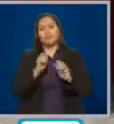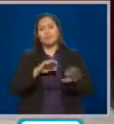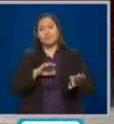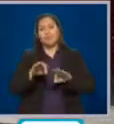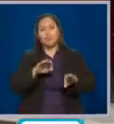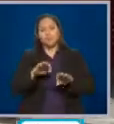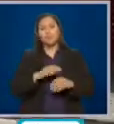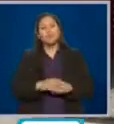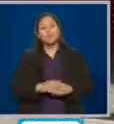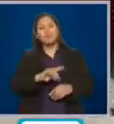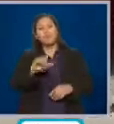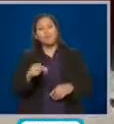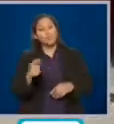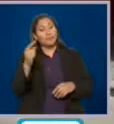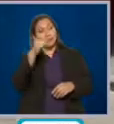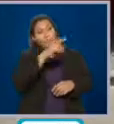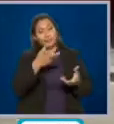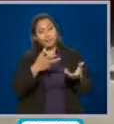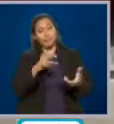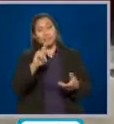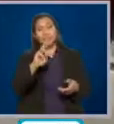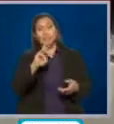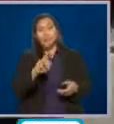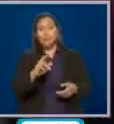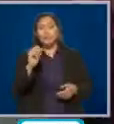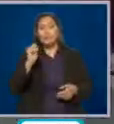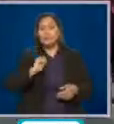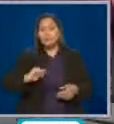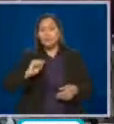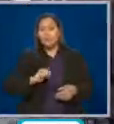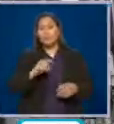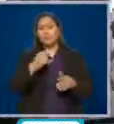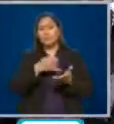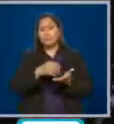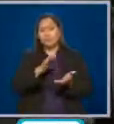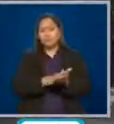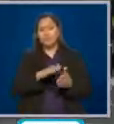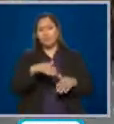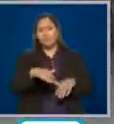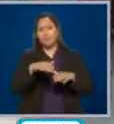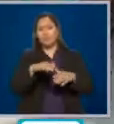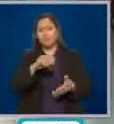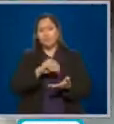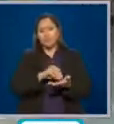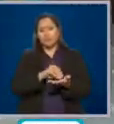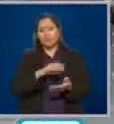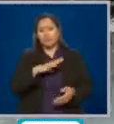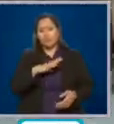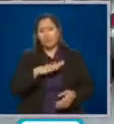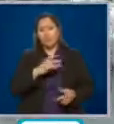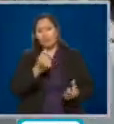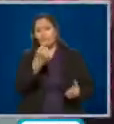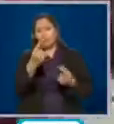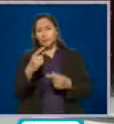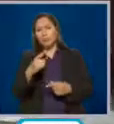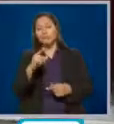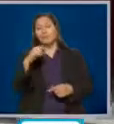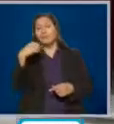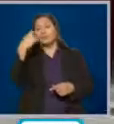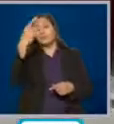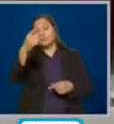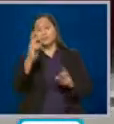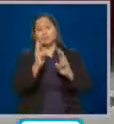profesión. Y acá, la calle de Perú, con las viejas imprentas que todavía existen algunas, y allá